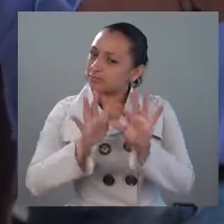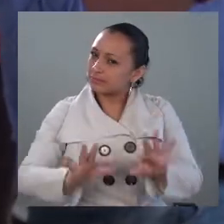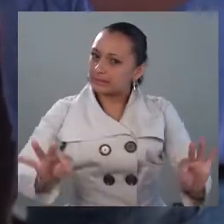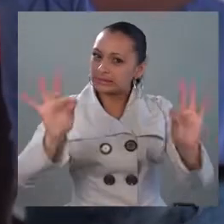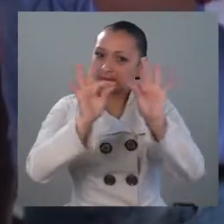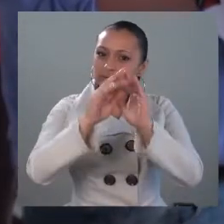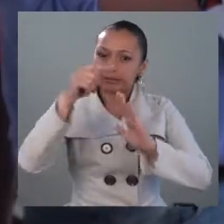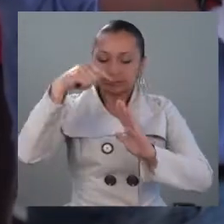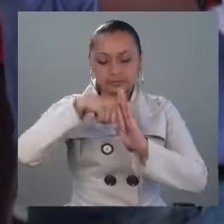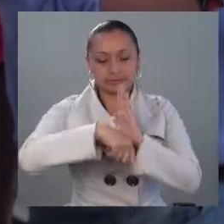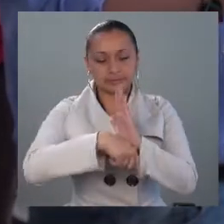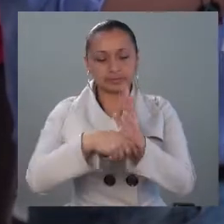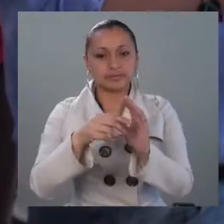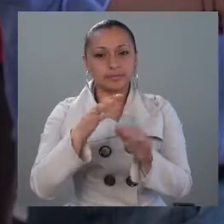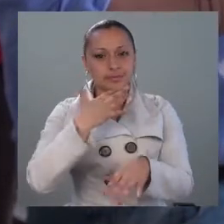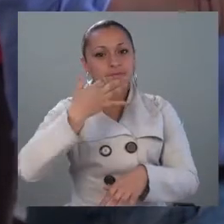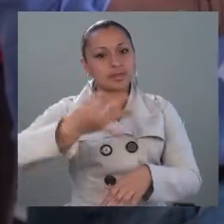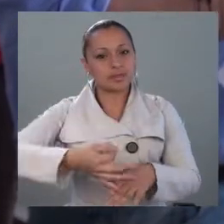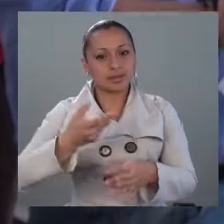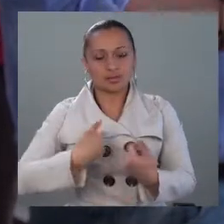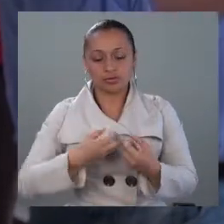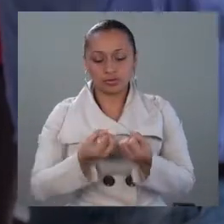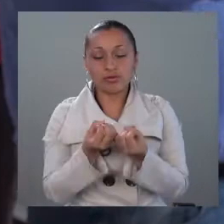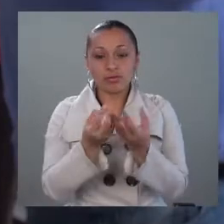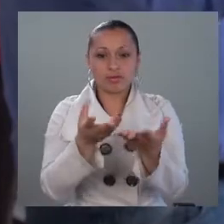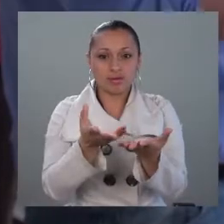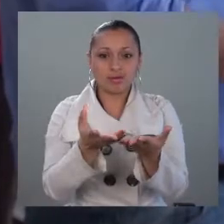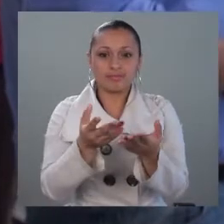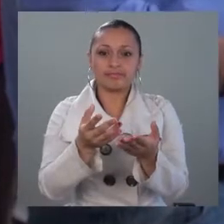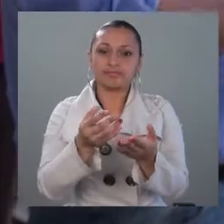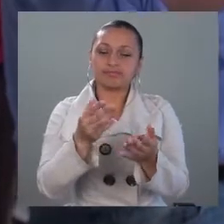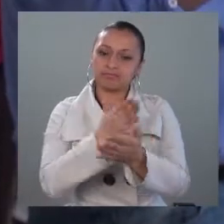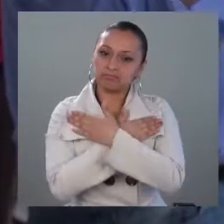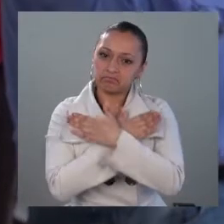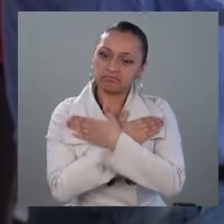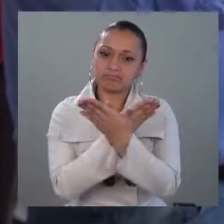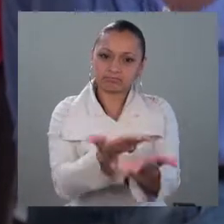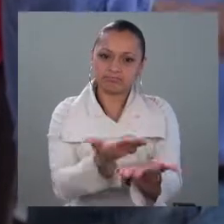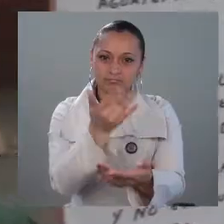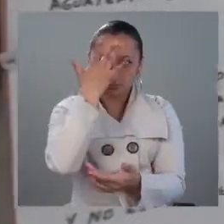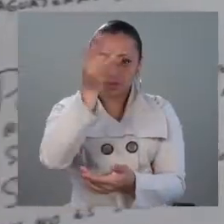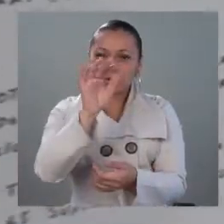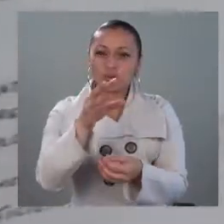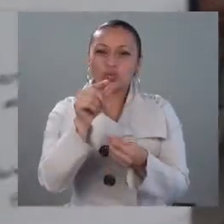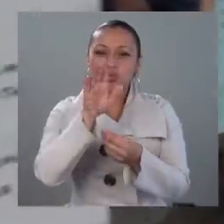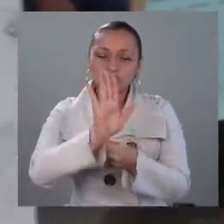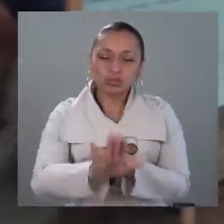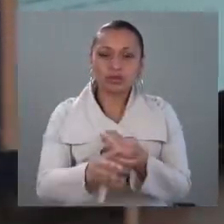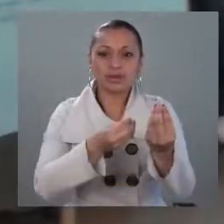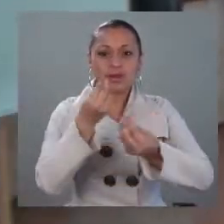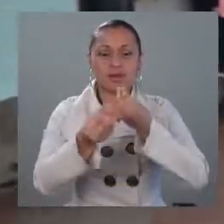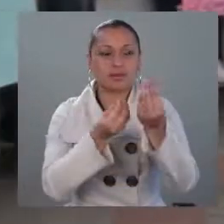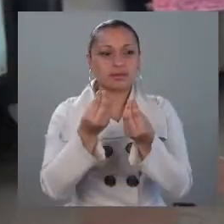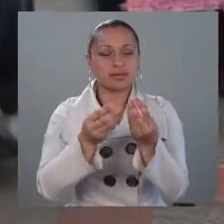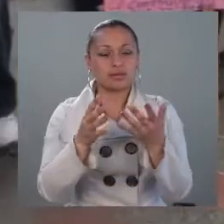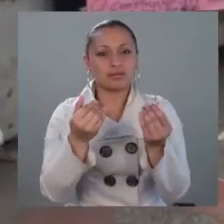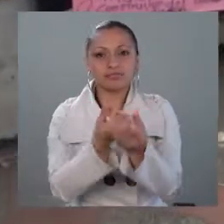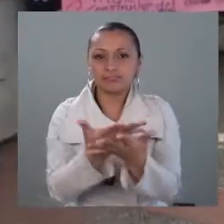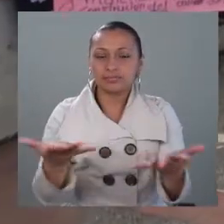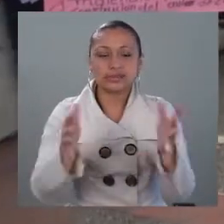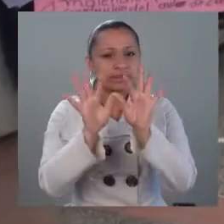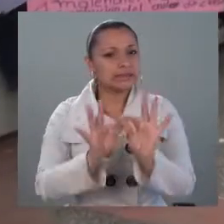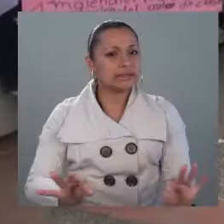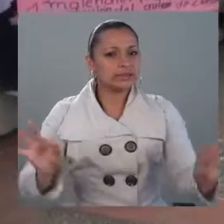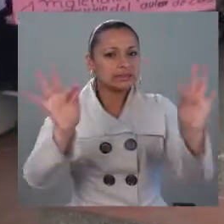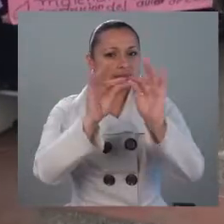profundidad, y permítanme con todo el respeto felicitarlos por estas conquistas que además las han